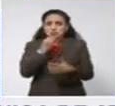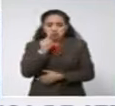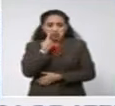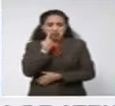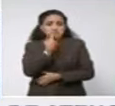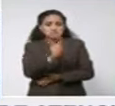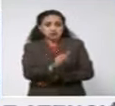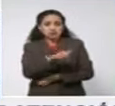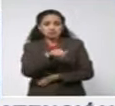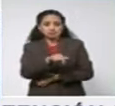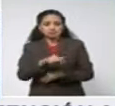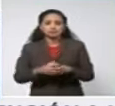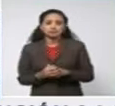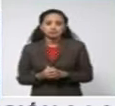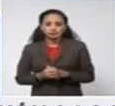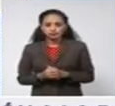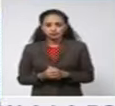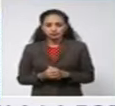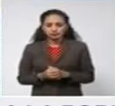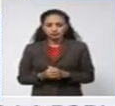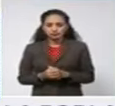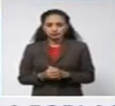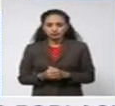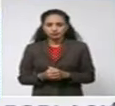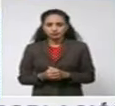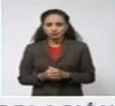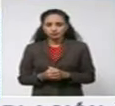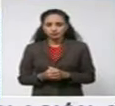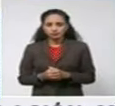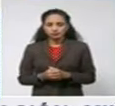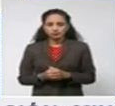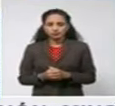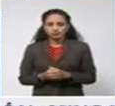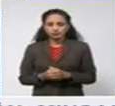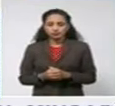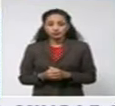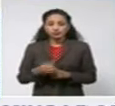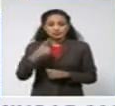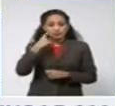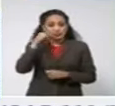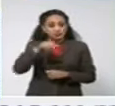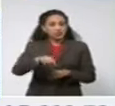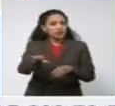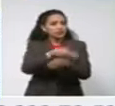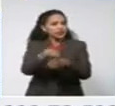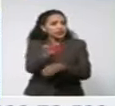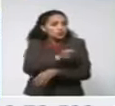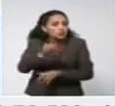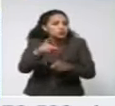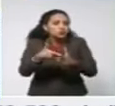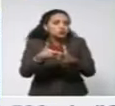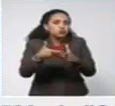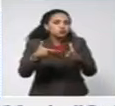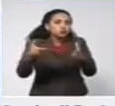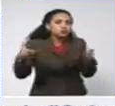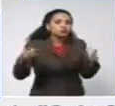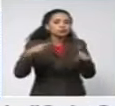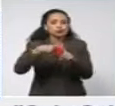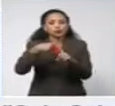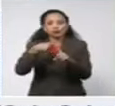una importante representación en determinados municipios. Ahora, si